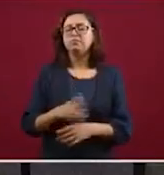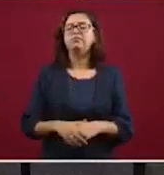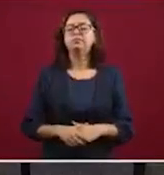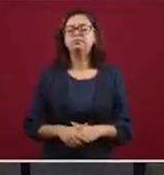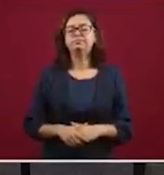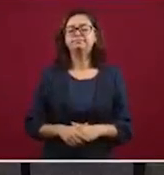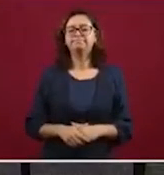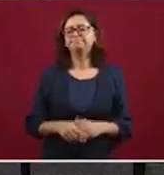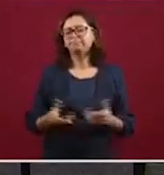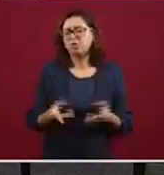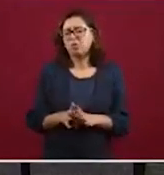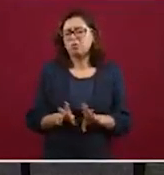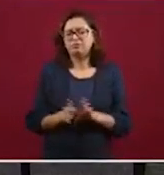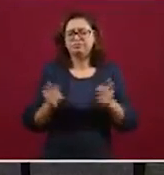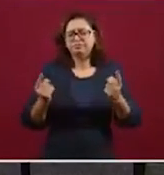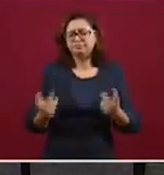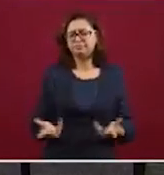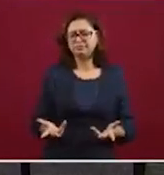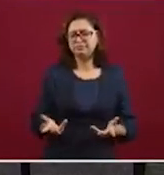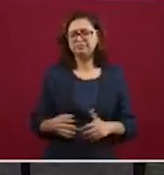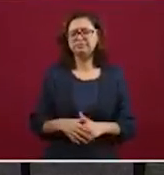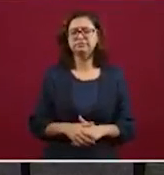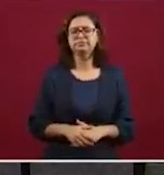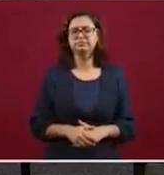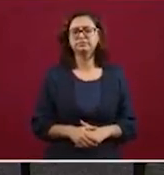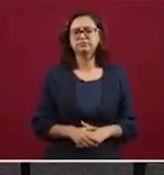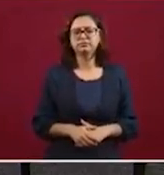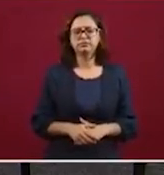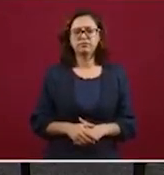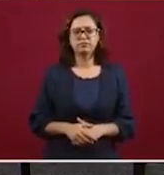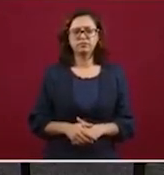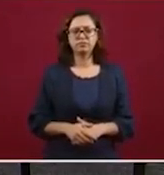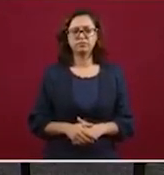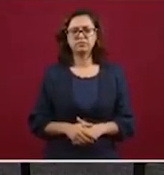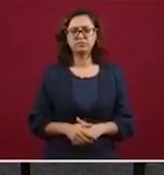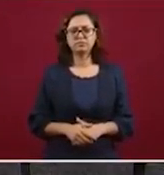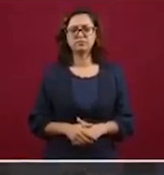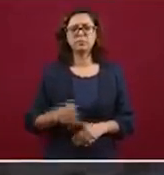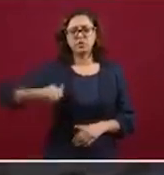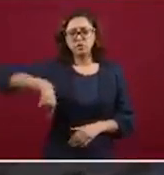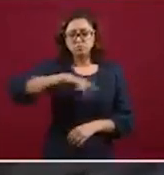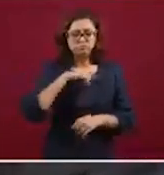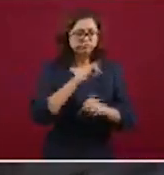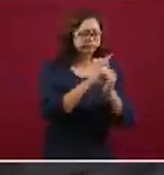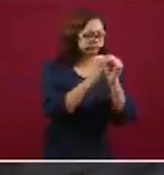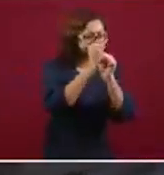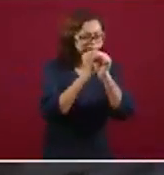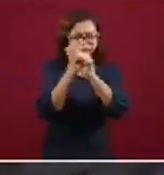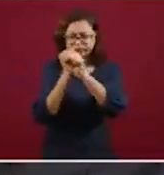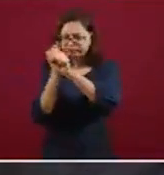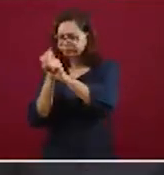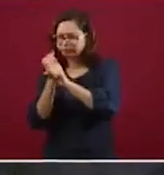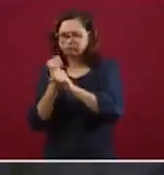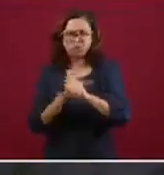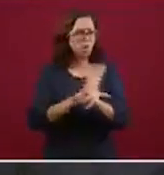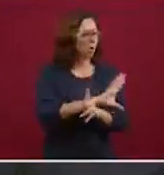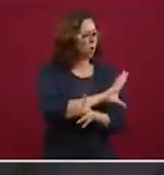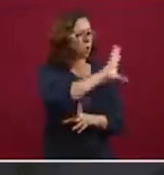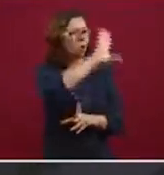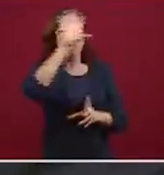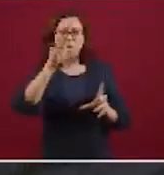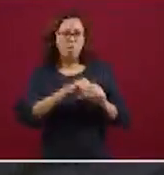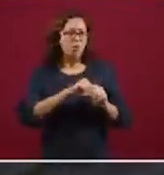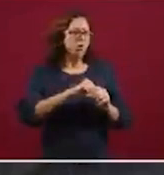¿Qué acciones se hacen? O sea, prácticamente después de que analizamos, investigamos fuentes internas, fuentes externas, todos los padrones,